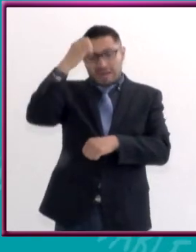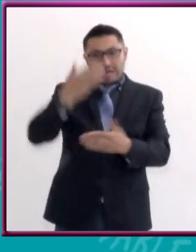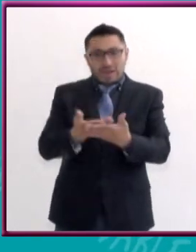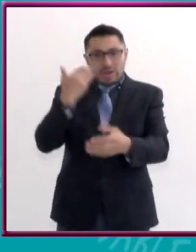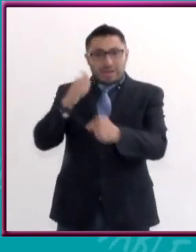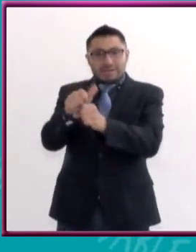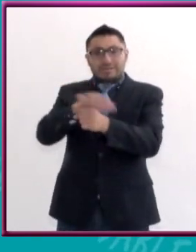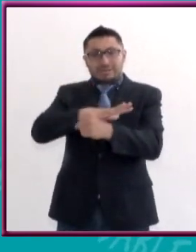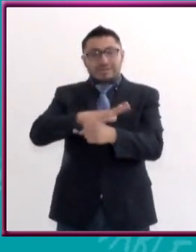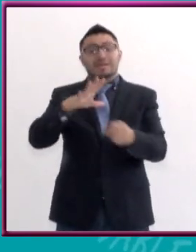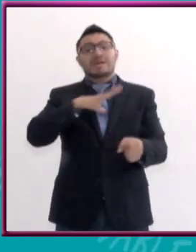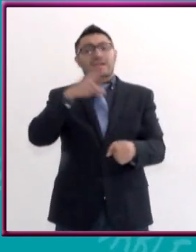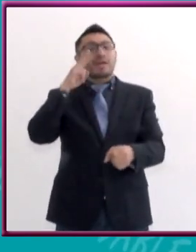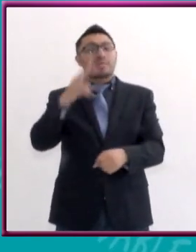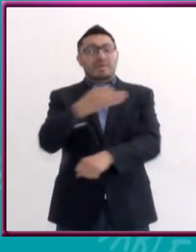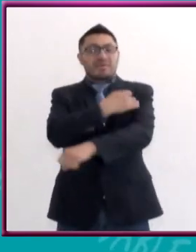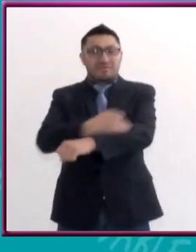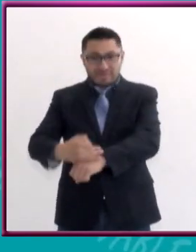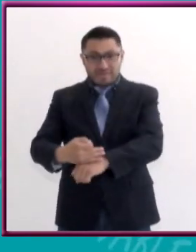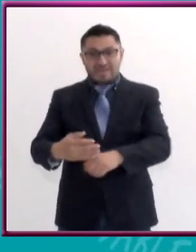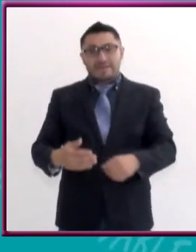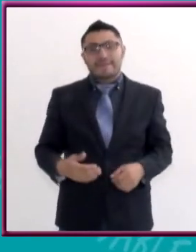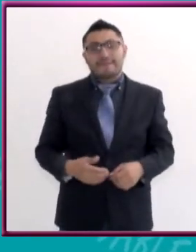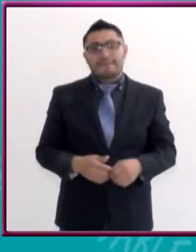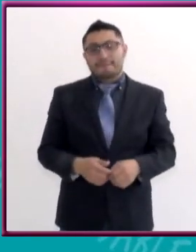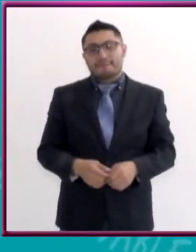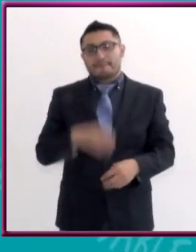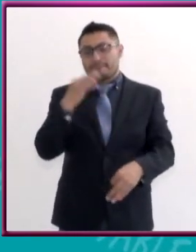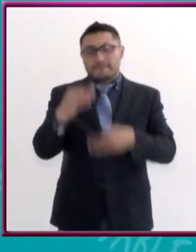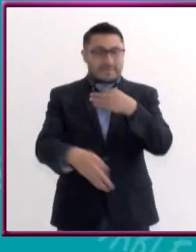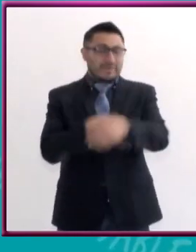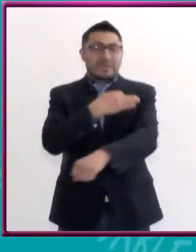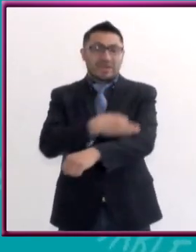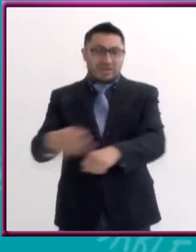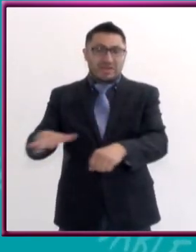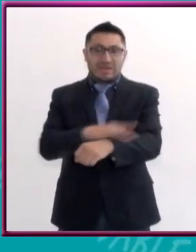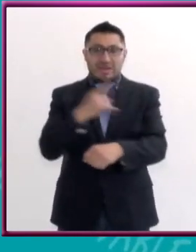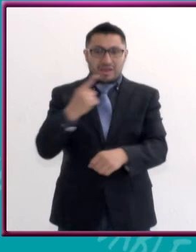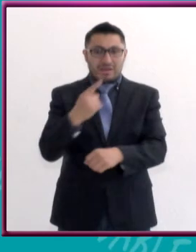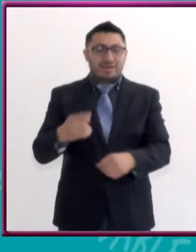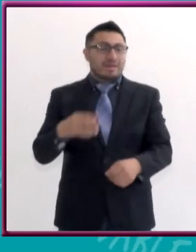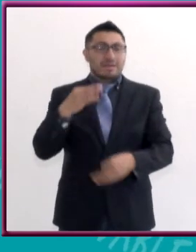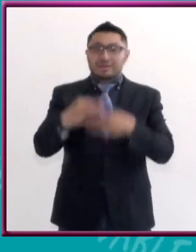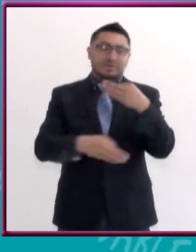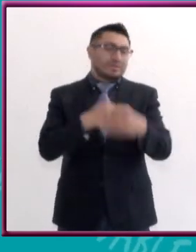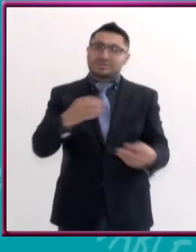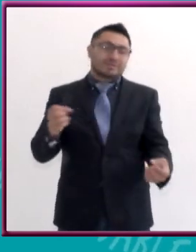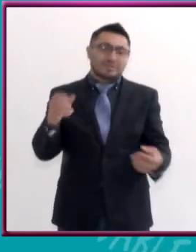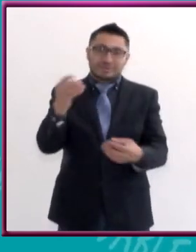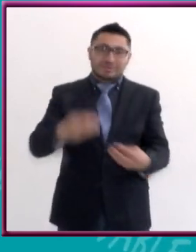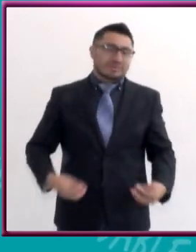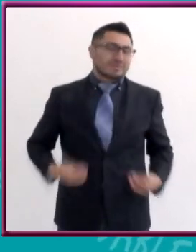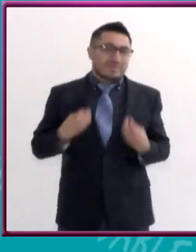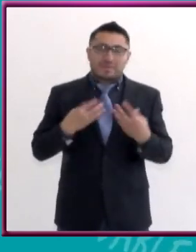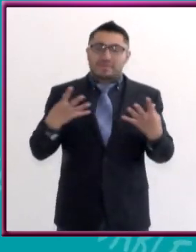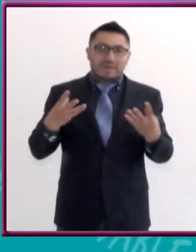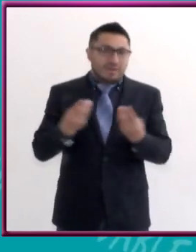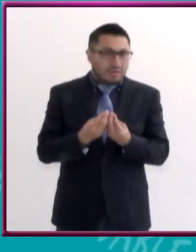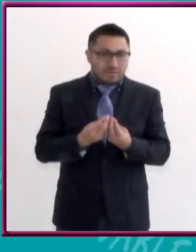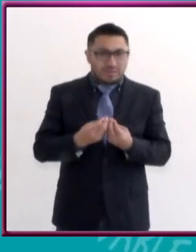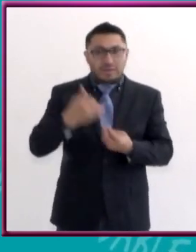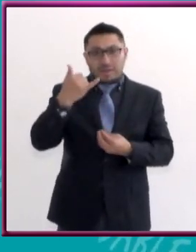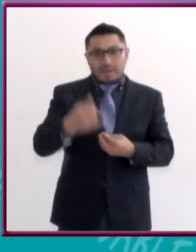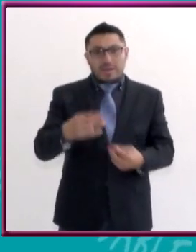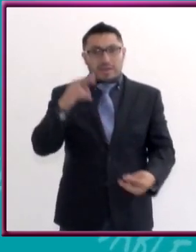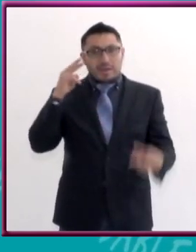extraño antes de la pandemia es poder ver a mi familia, a toda, porque pues no todos vivimos en el mismo lugar,